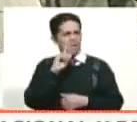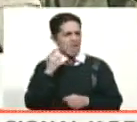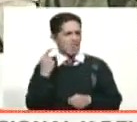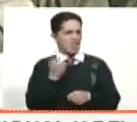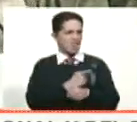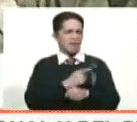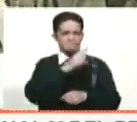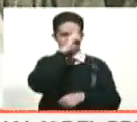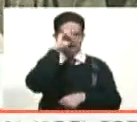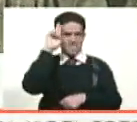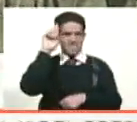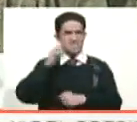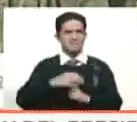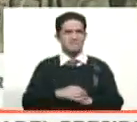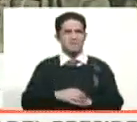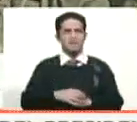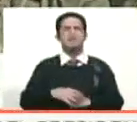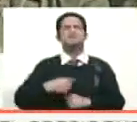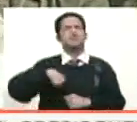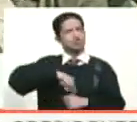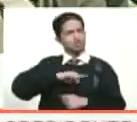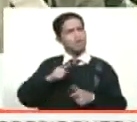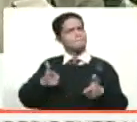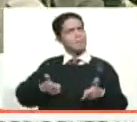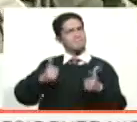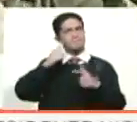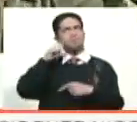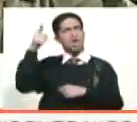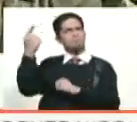¿Nos dejamos poner ultimátum en Venezuela?